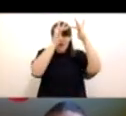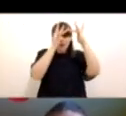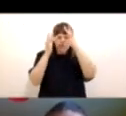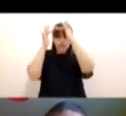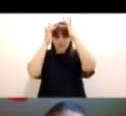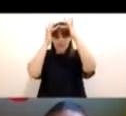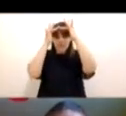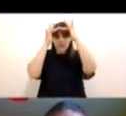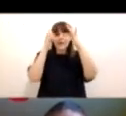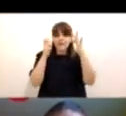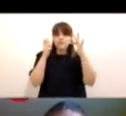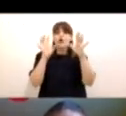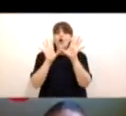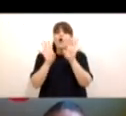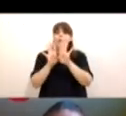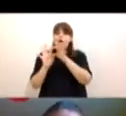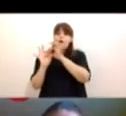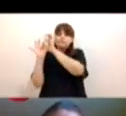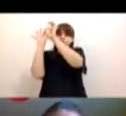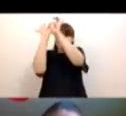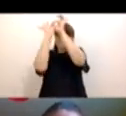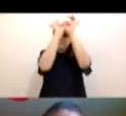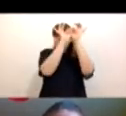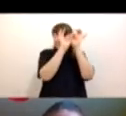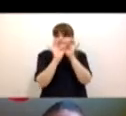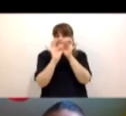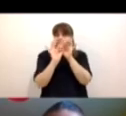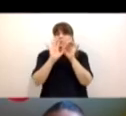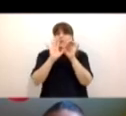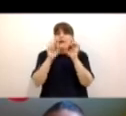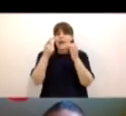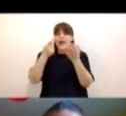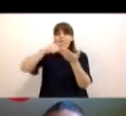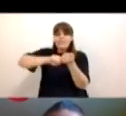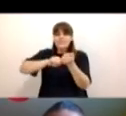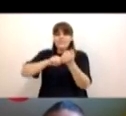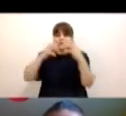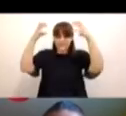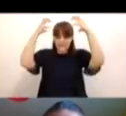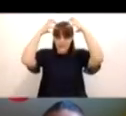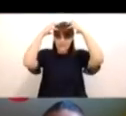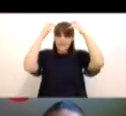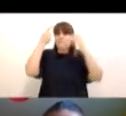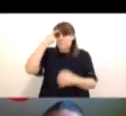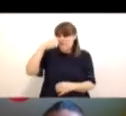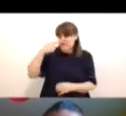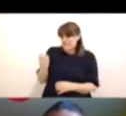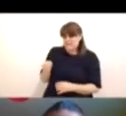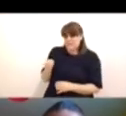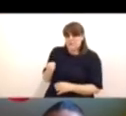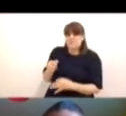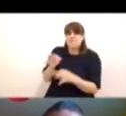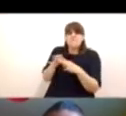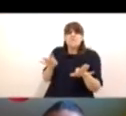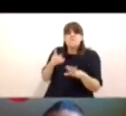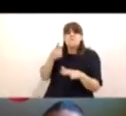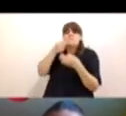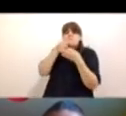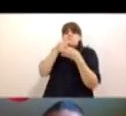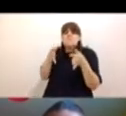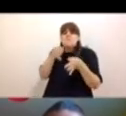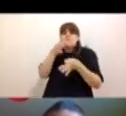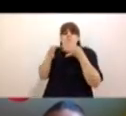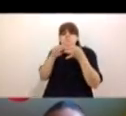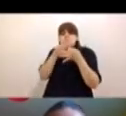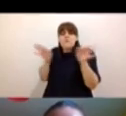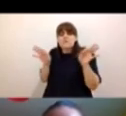forman estos circuitos constituyen lo que es la arquitectura cerebral ahora para qué nos sirve saber esto si no tenemos un chorro de neuronas que forman